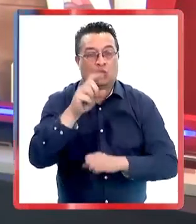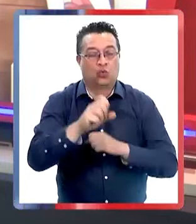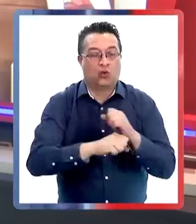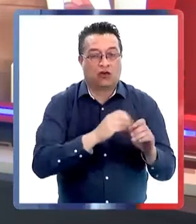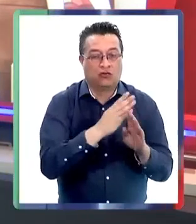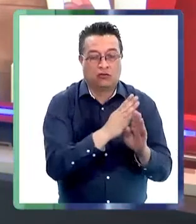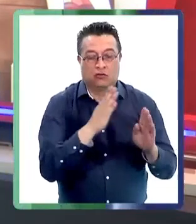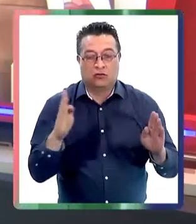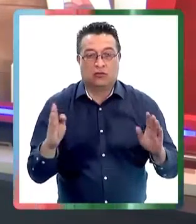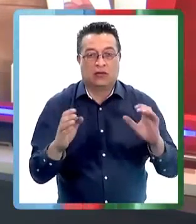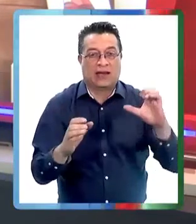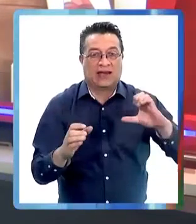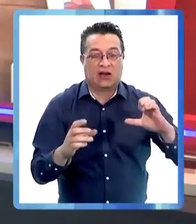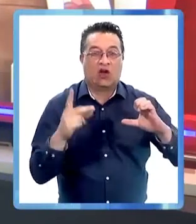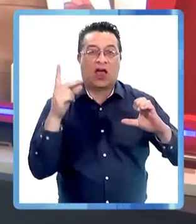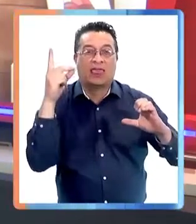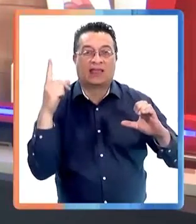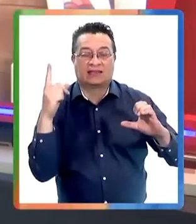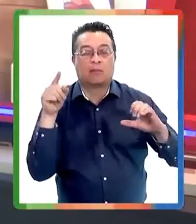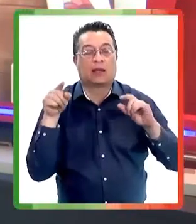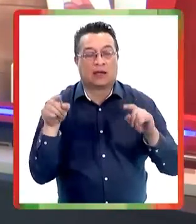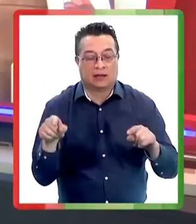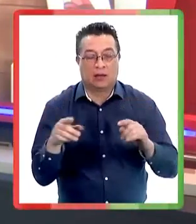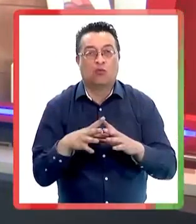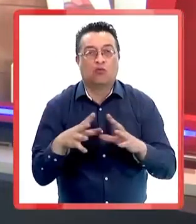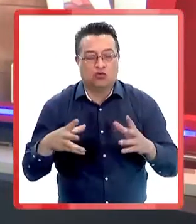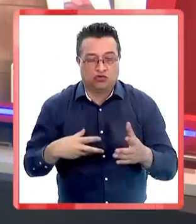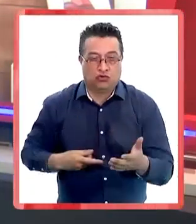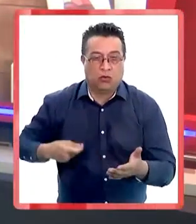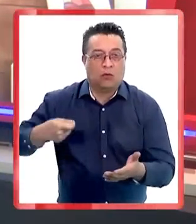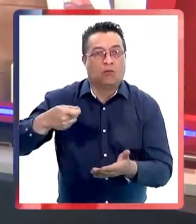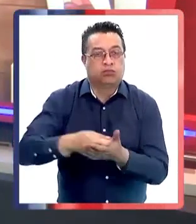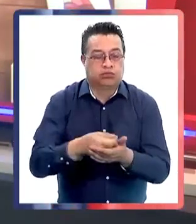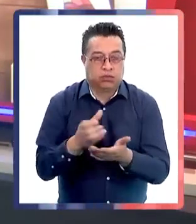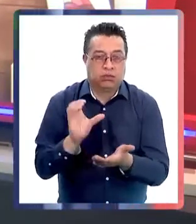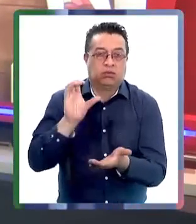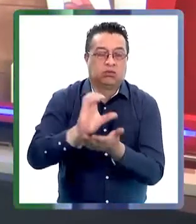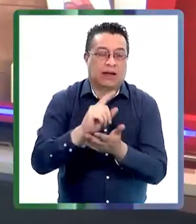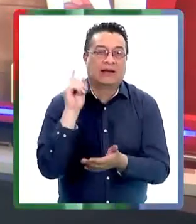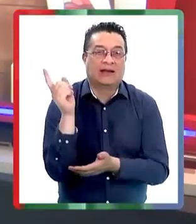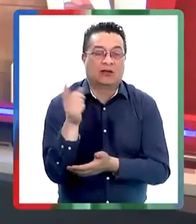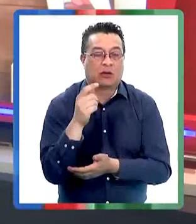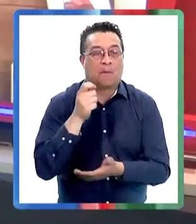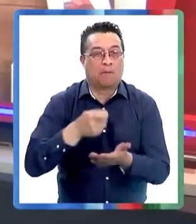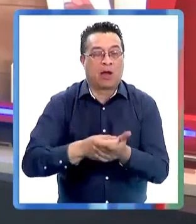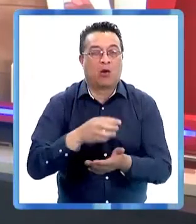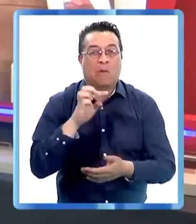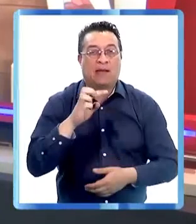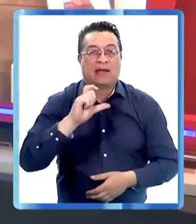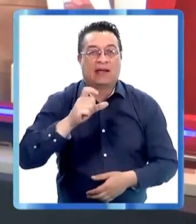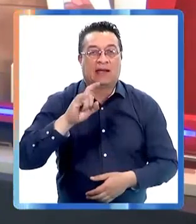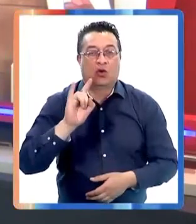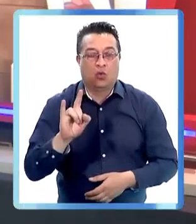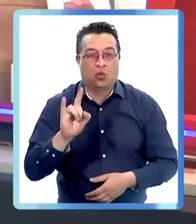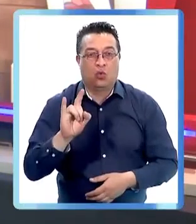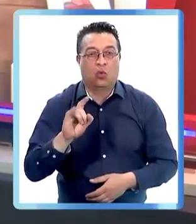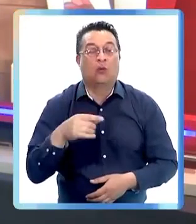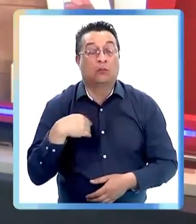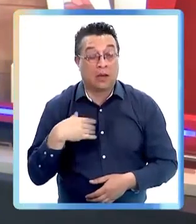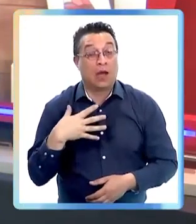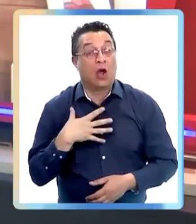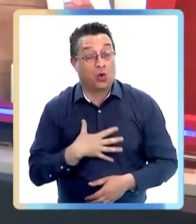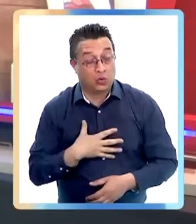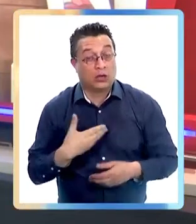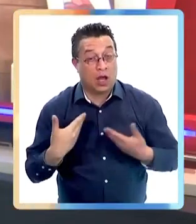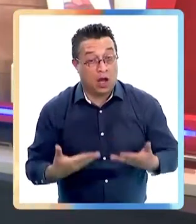todo el año, de enero a diciembre. Por eso se involucran tantos recursos en el presupuesto nacional para el pago de la PGU. Pero me